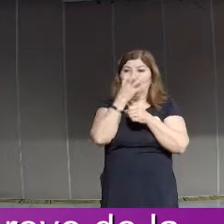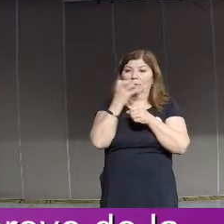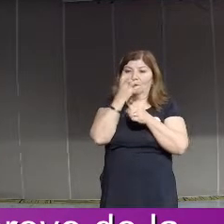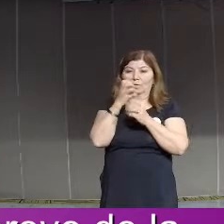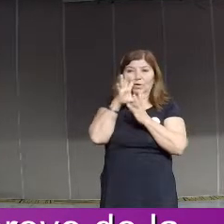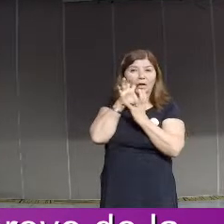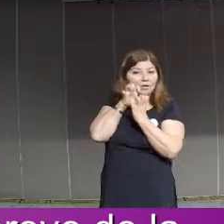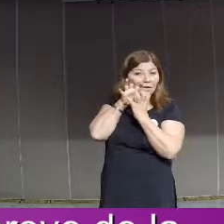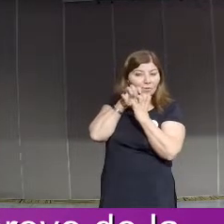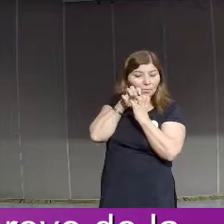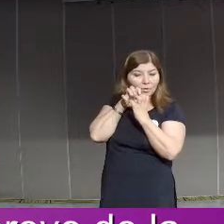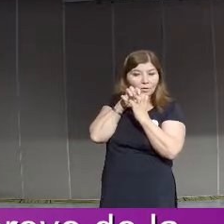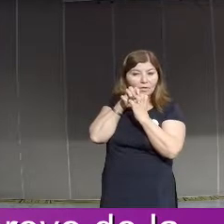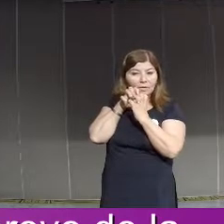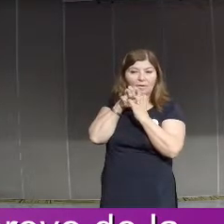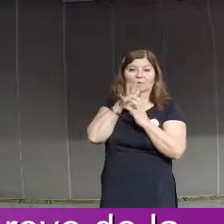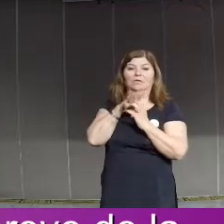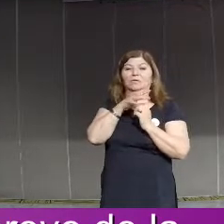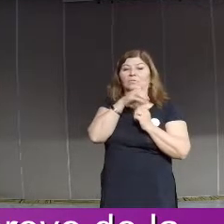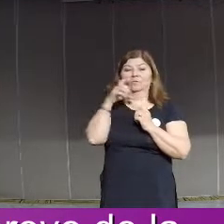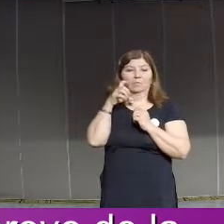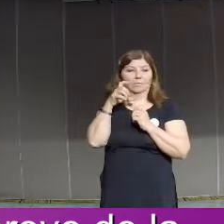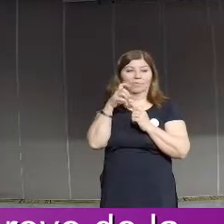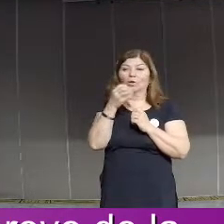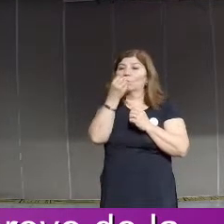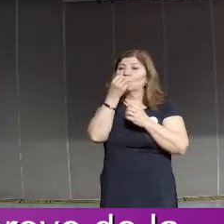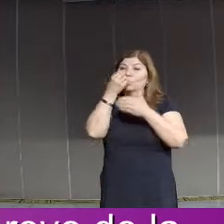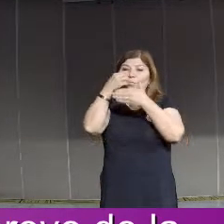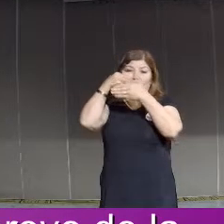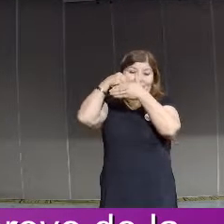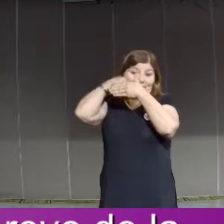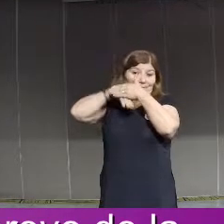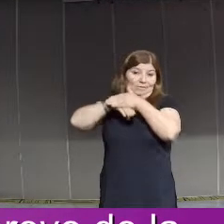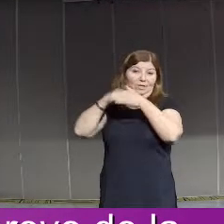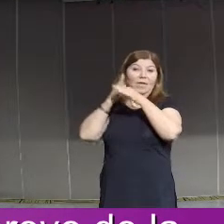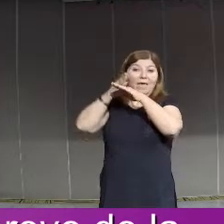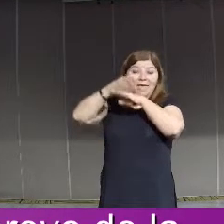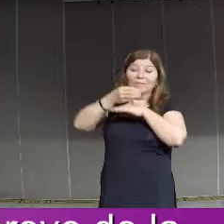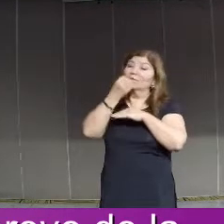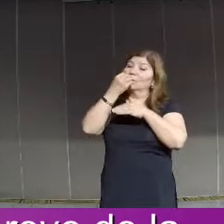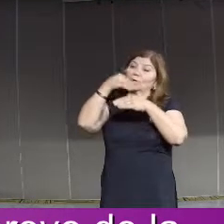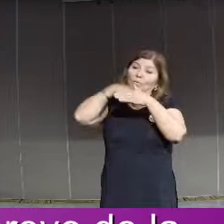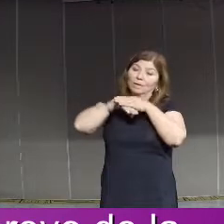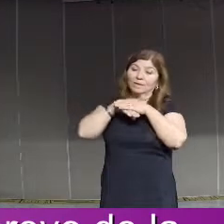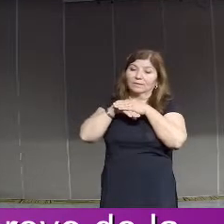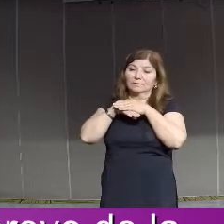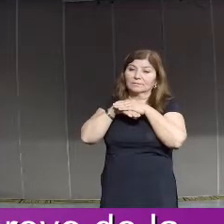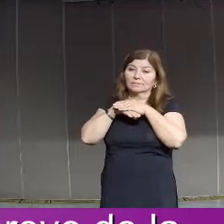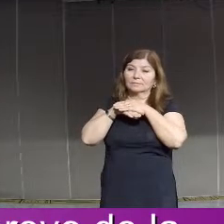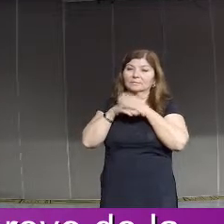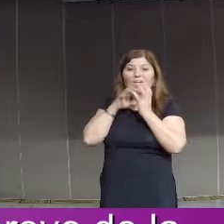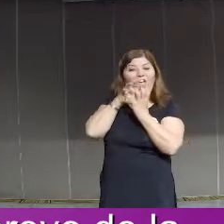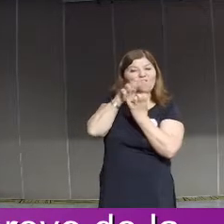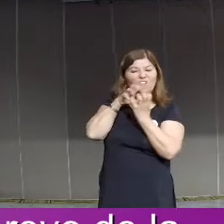dicha. La etapa oral, sí, es cuando el alimento ingresa dentro de la boca y está dado por los movimientos